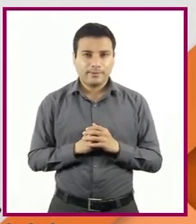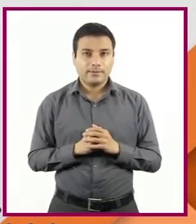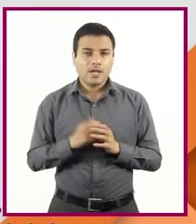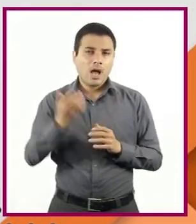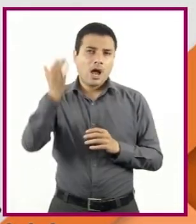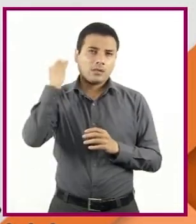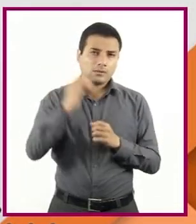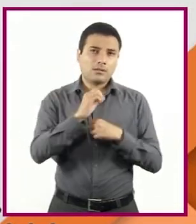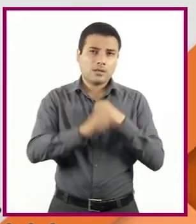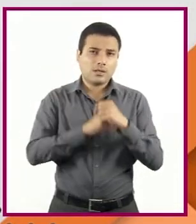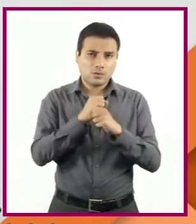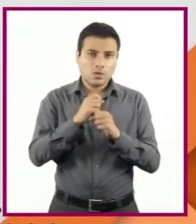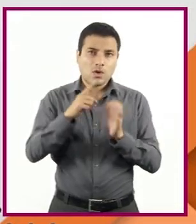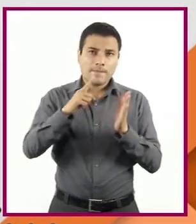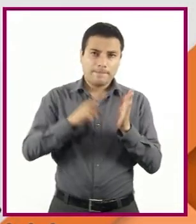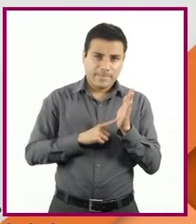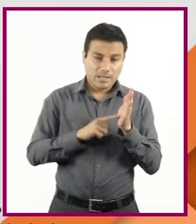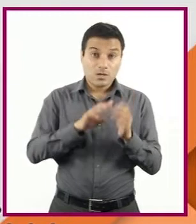años